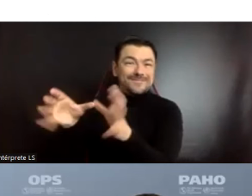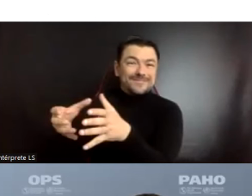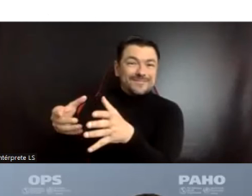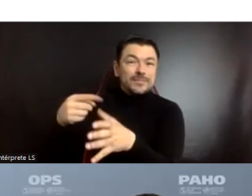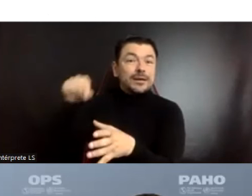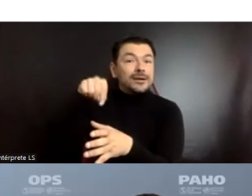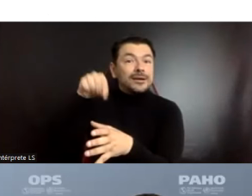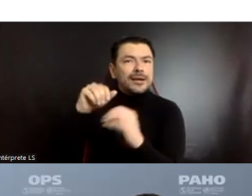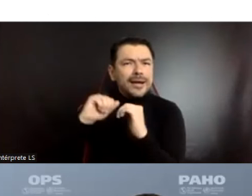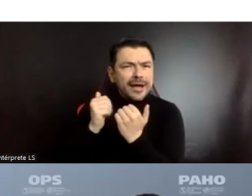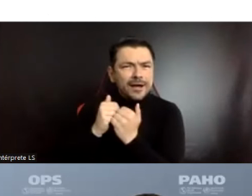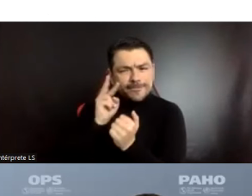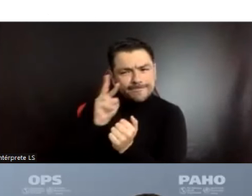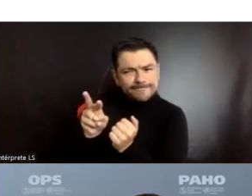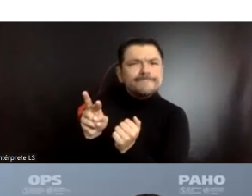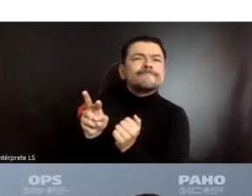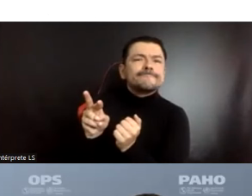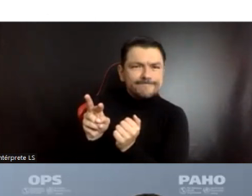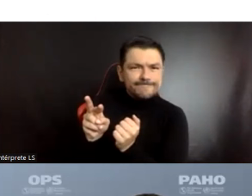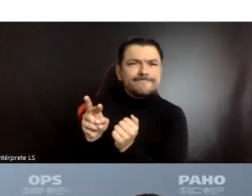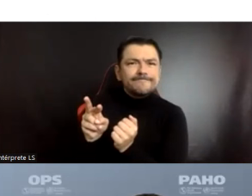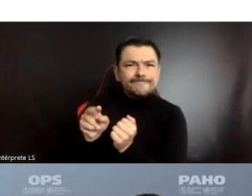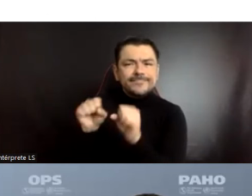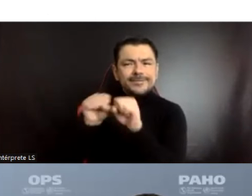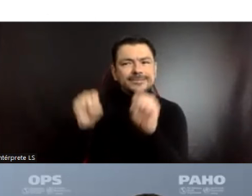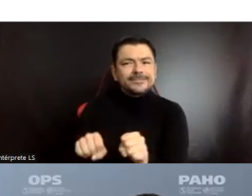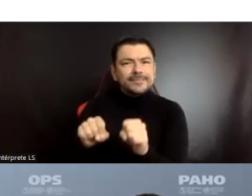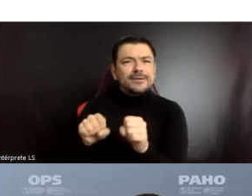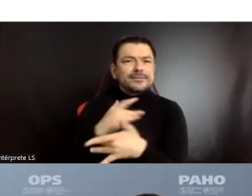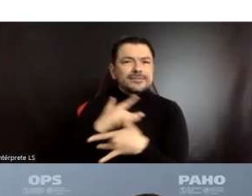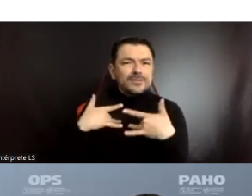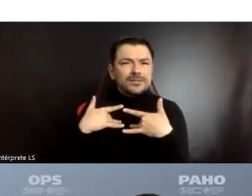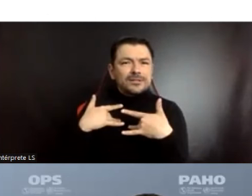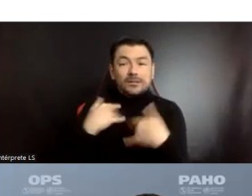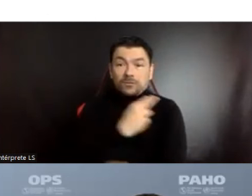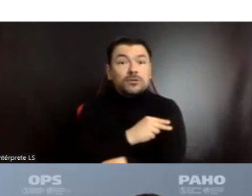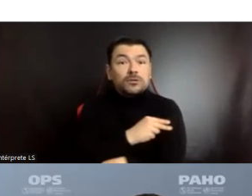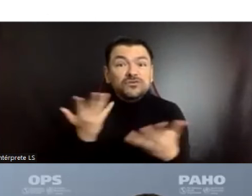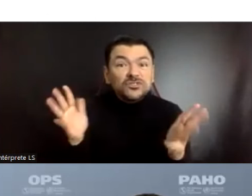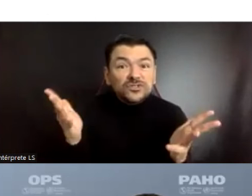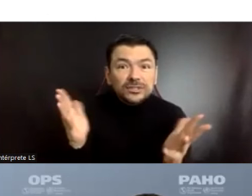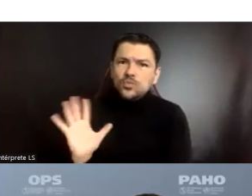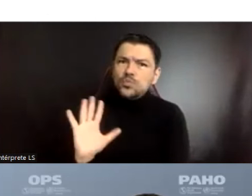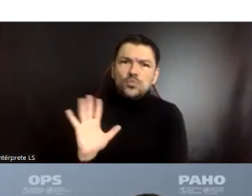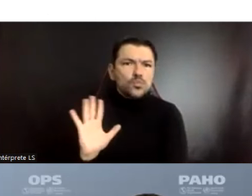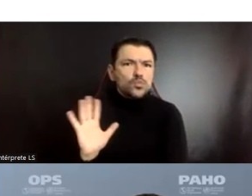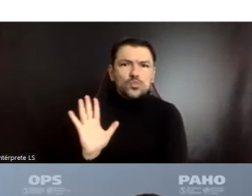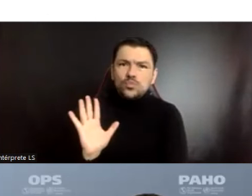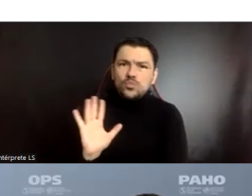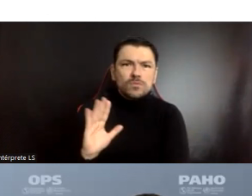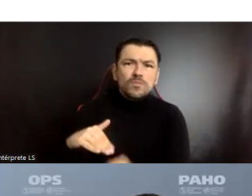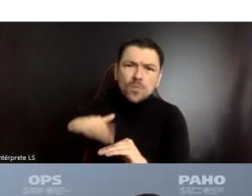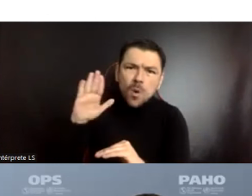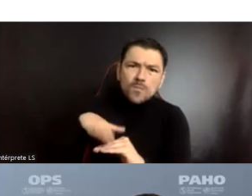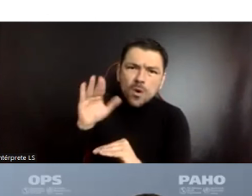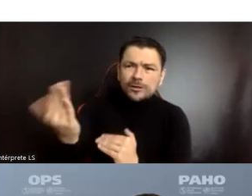para nuestros sistemas de salud. Pero eso es más allá de hospitales, más allá de instalaciones de salud, más allá de el entrar en